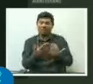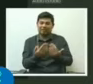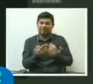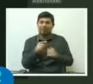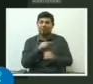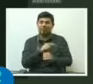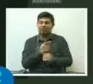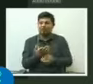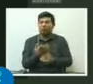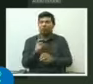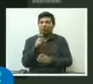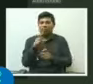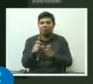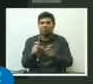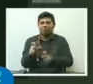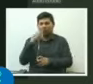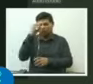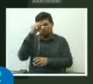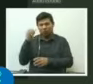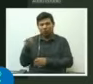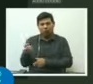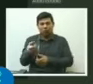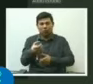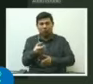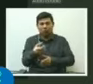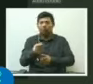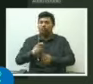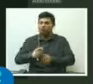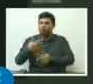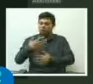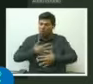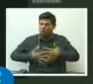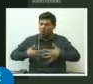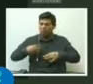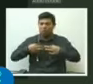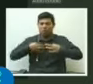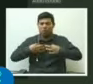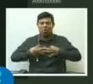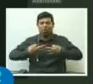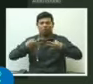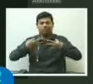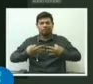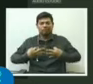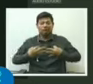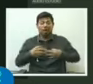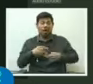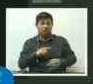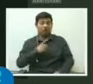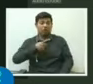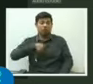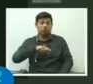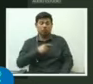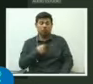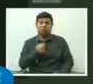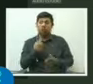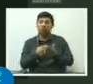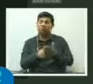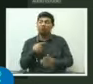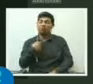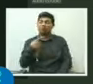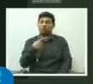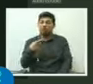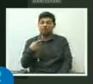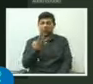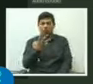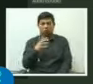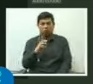desarrollo y cuidado para quienes desarrollan la labor voluntaria por nuestra comunidad. Para ello se financiará la compra de 140 trajes